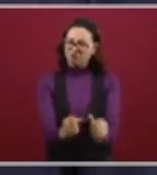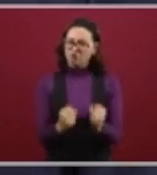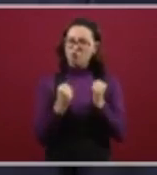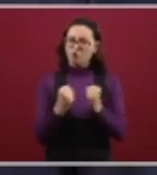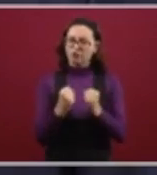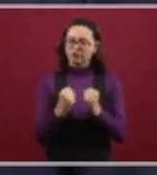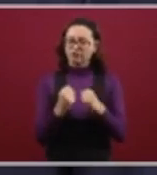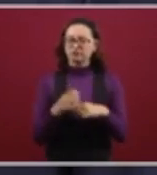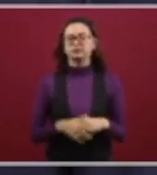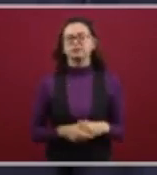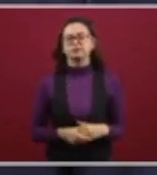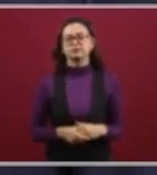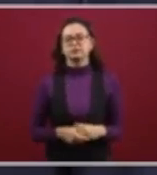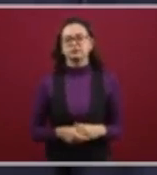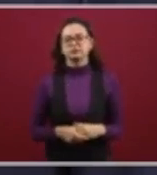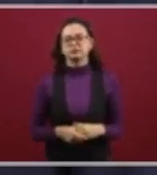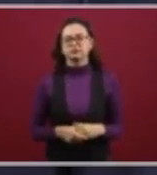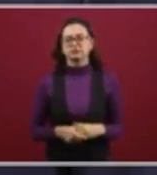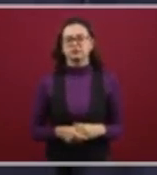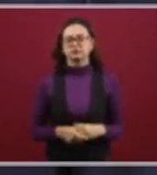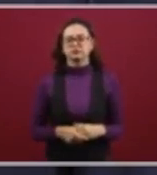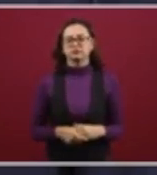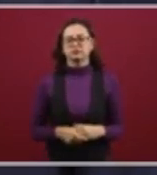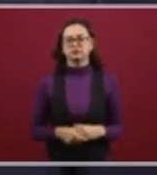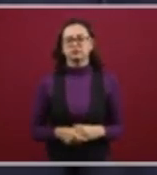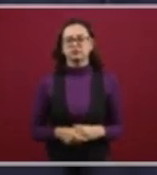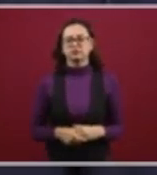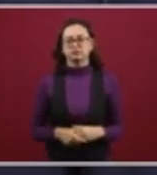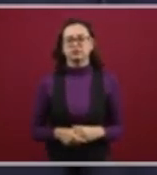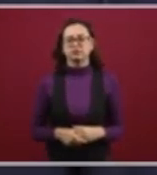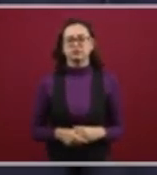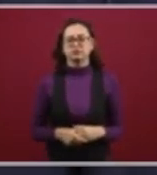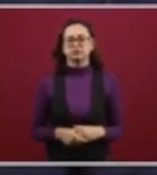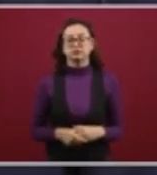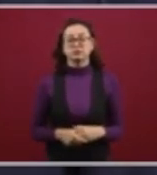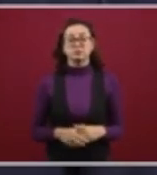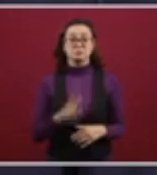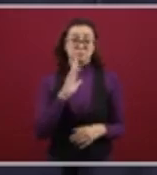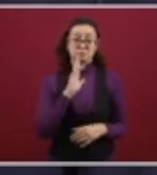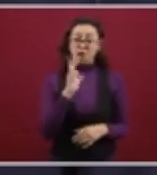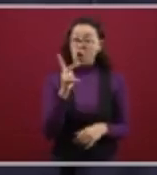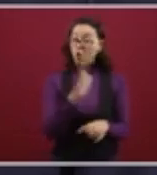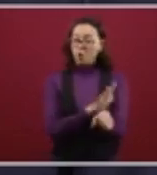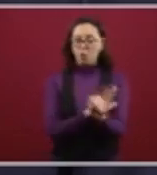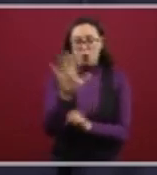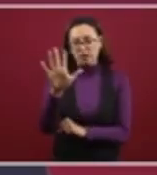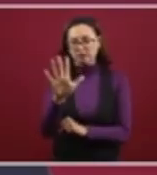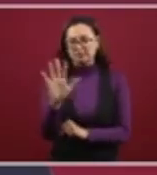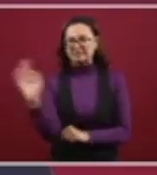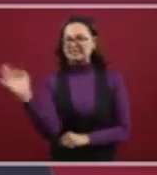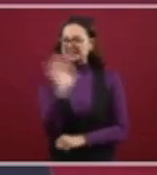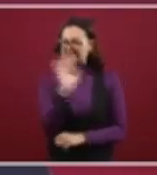Y lo mejor en este caso es que si hay imprecisiones